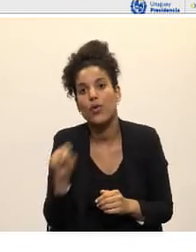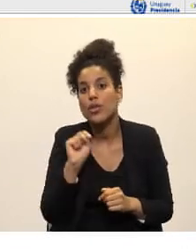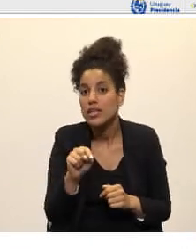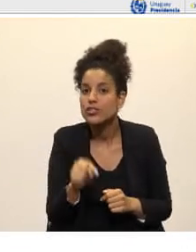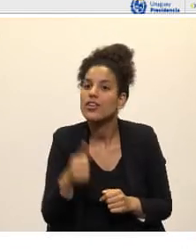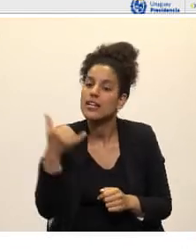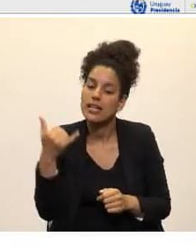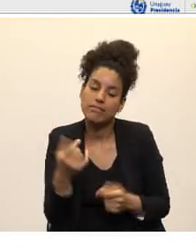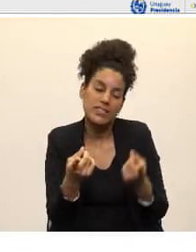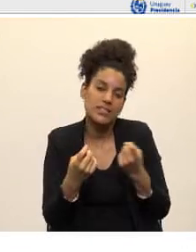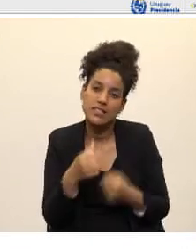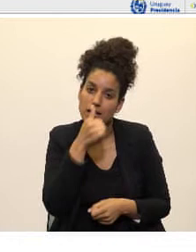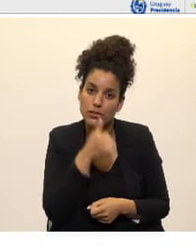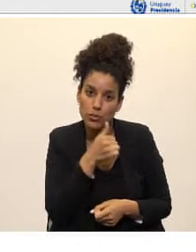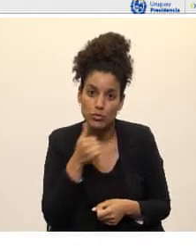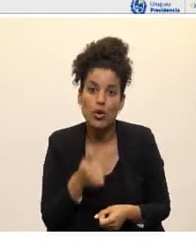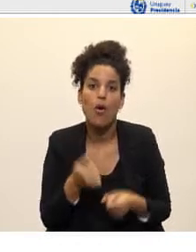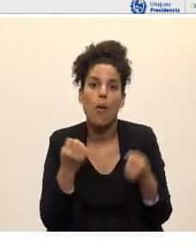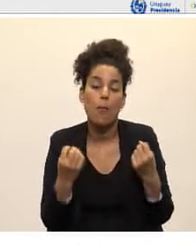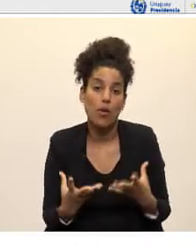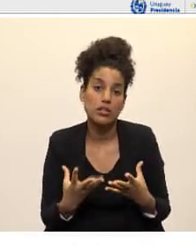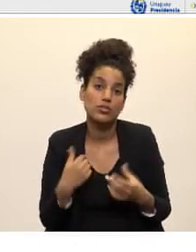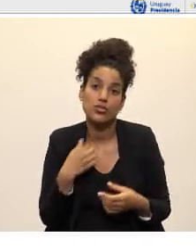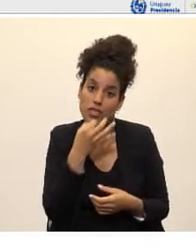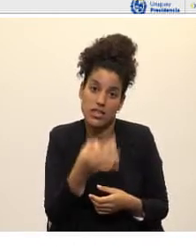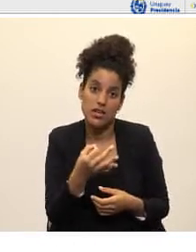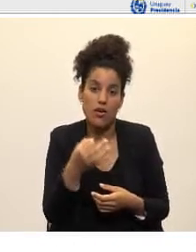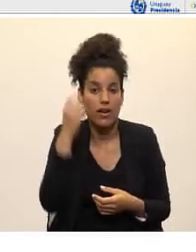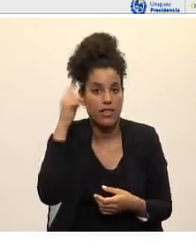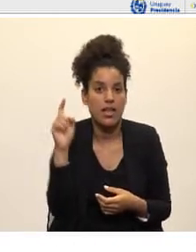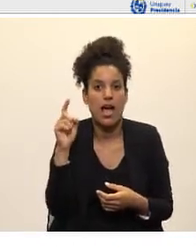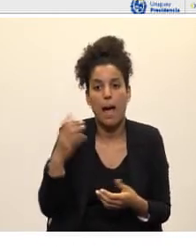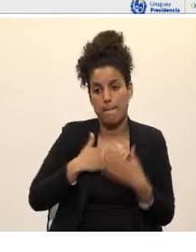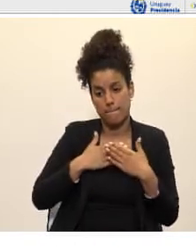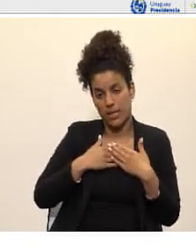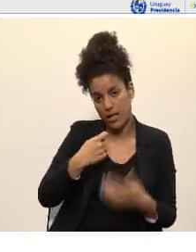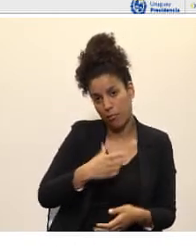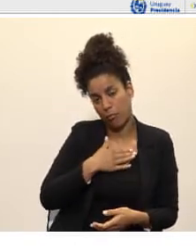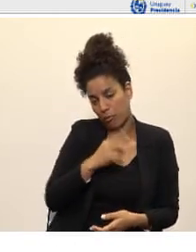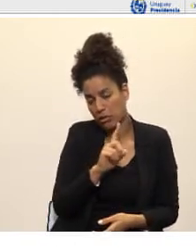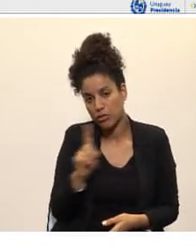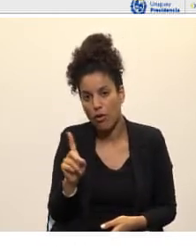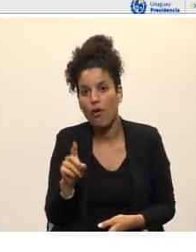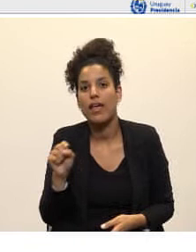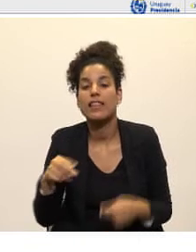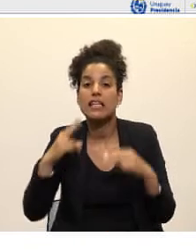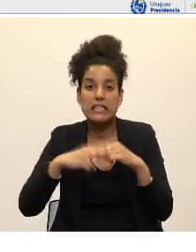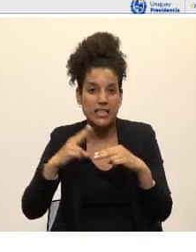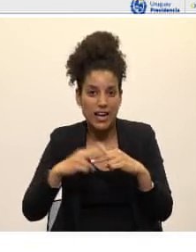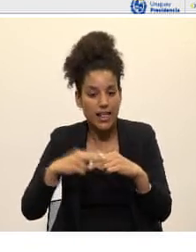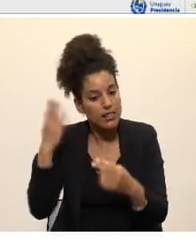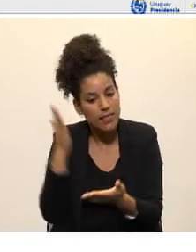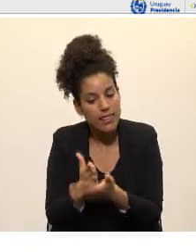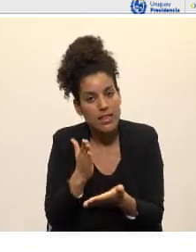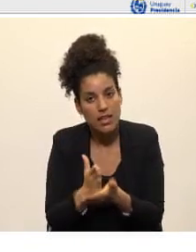y por eso planteo esta idea, que no es mía, por supuesto, que es de Internet como derecho. Internet como derecho, de la misma manera que